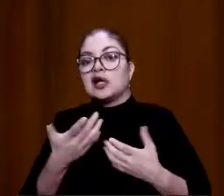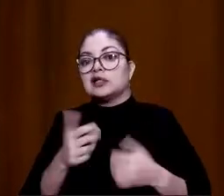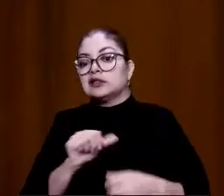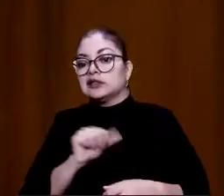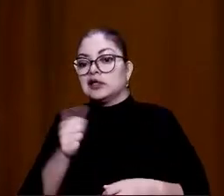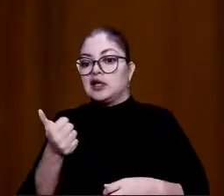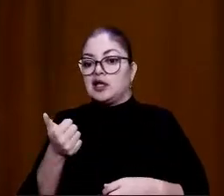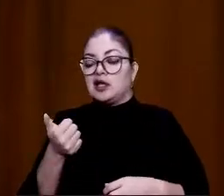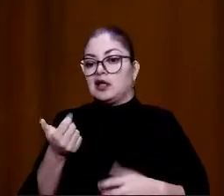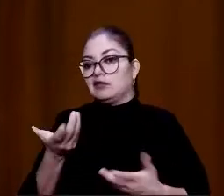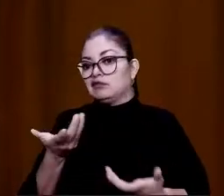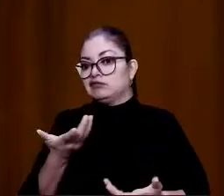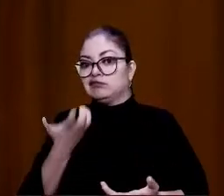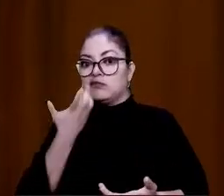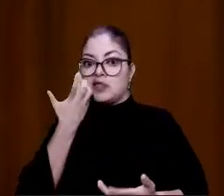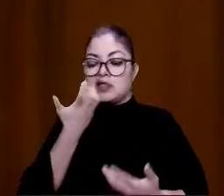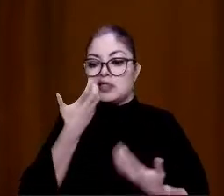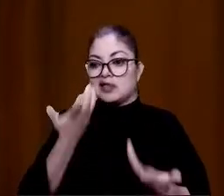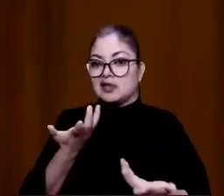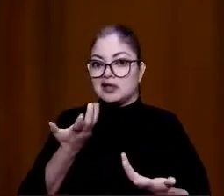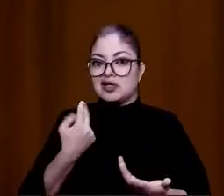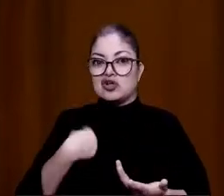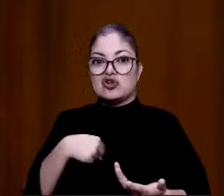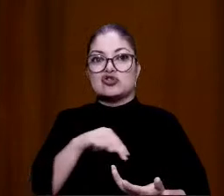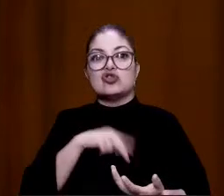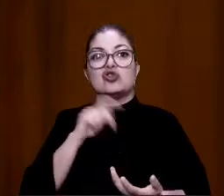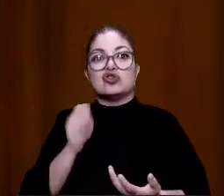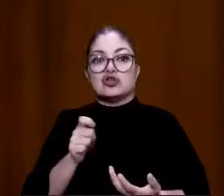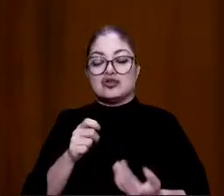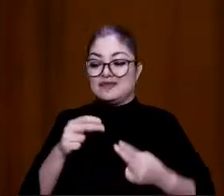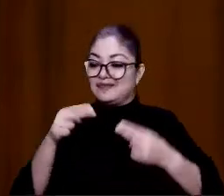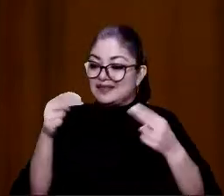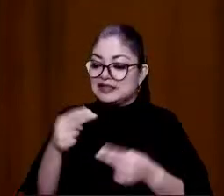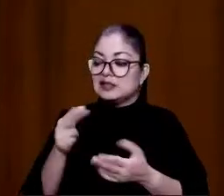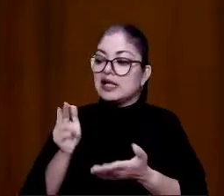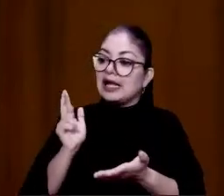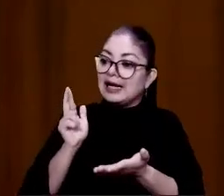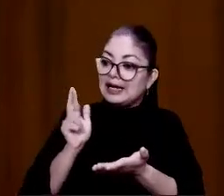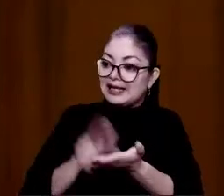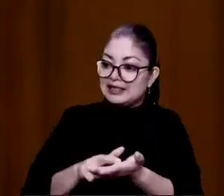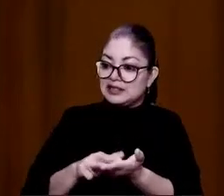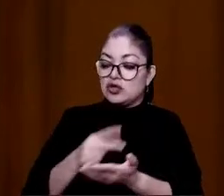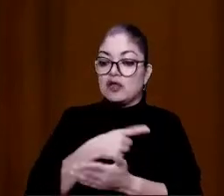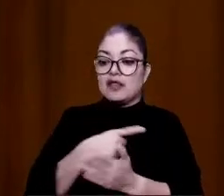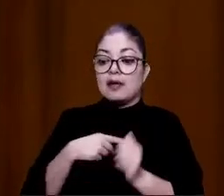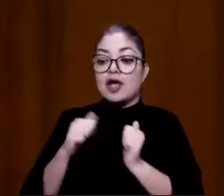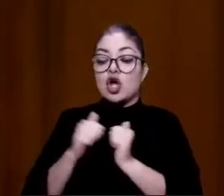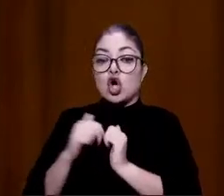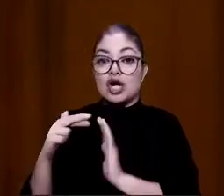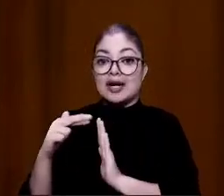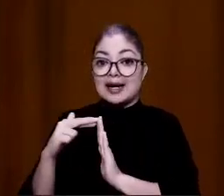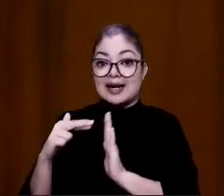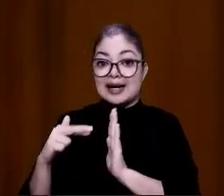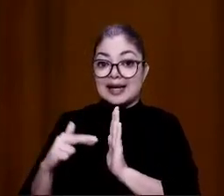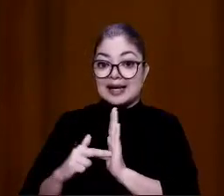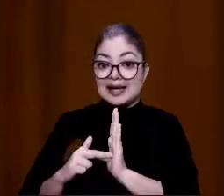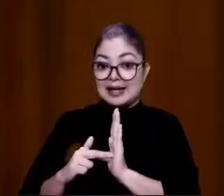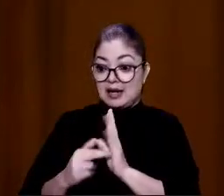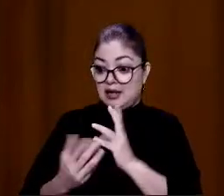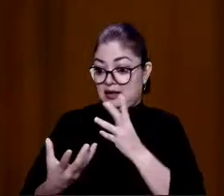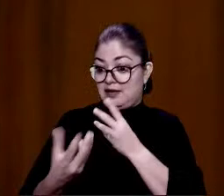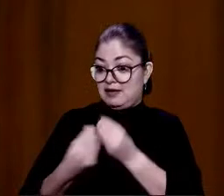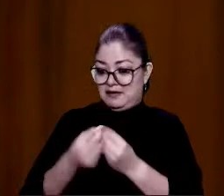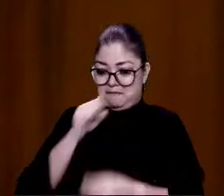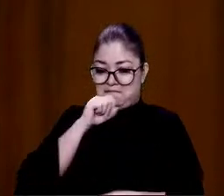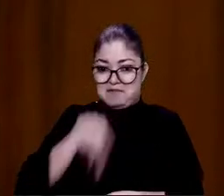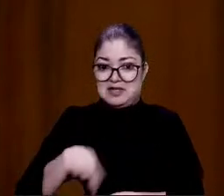Entonces, ¿a dónde podemos virar? Hacer este registro, normarlo junto con ustedes, como hemos normado un montón de cosas